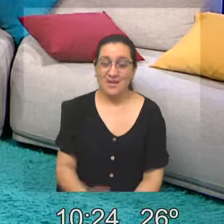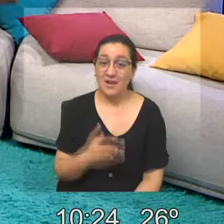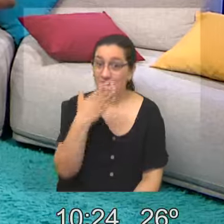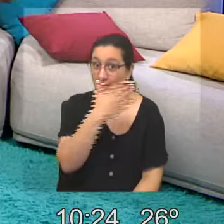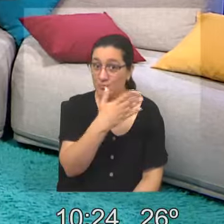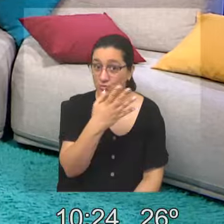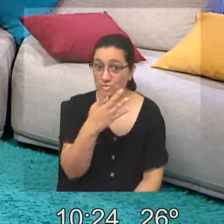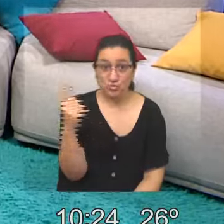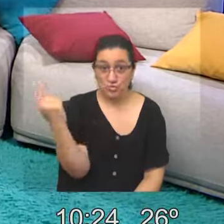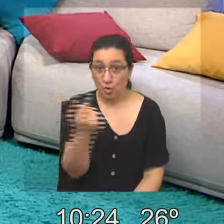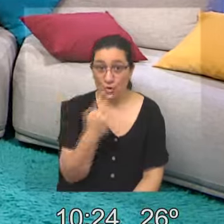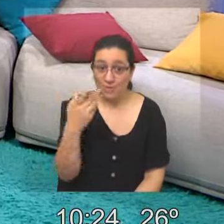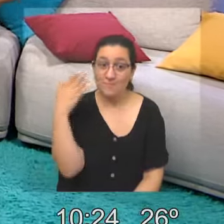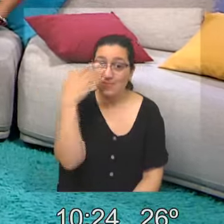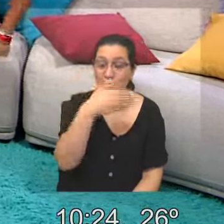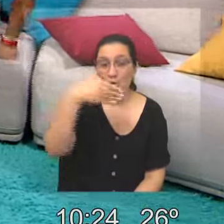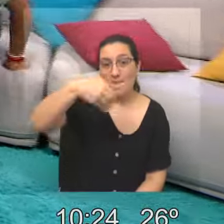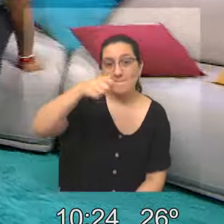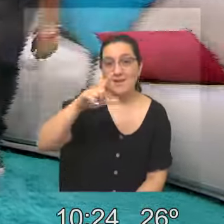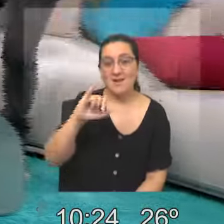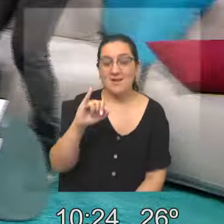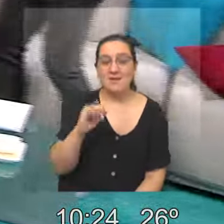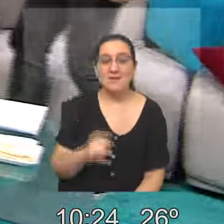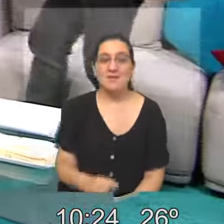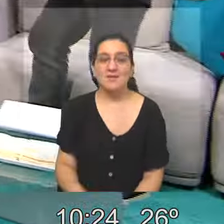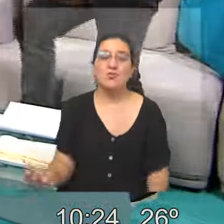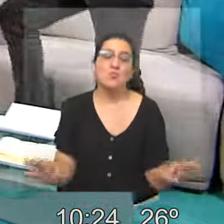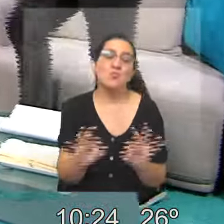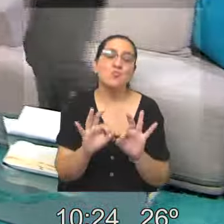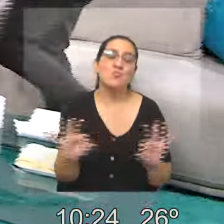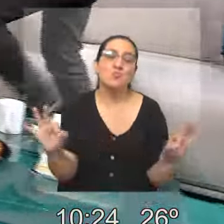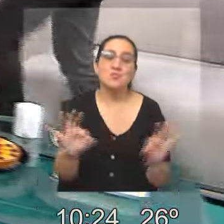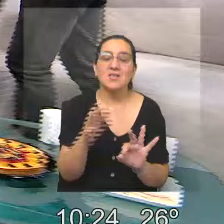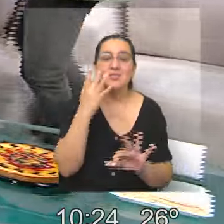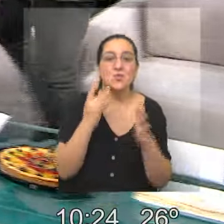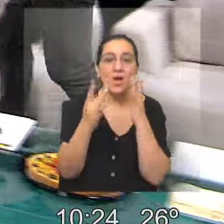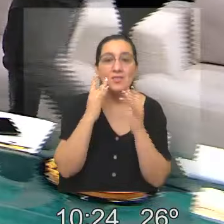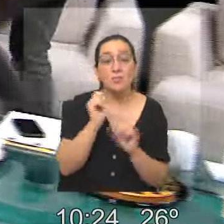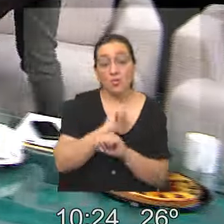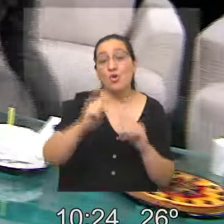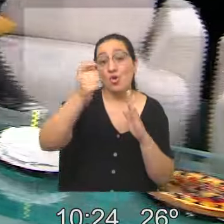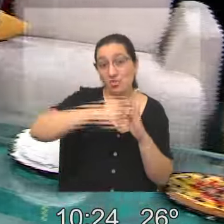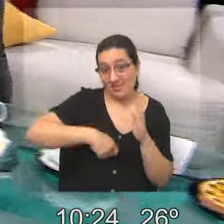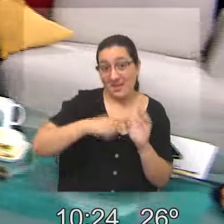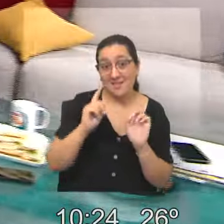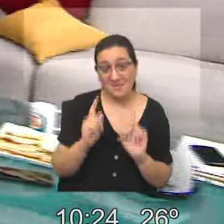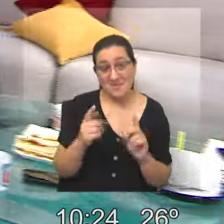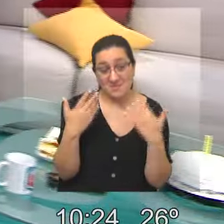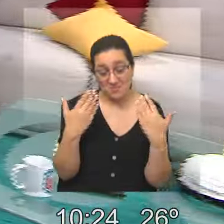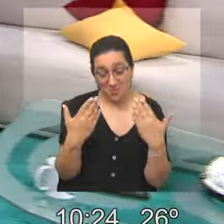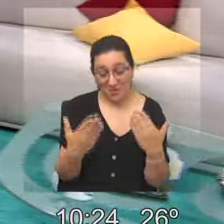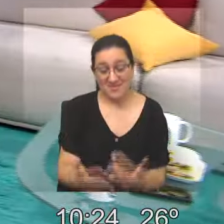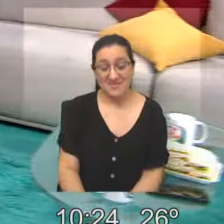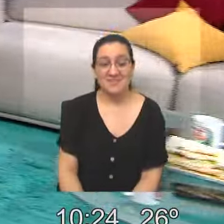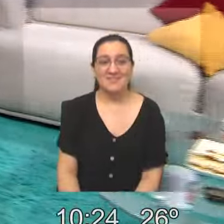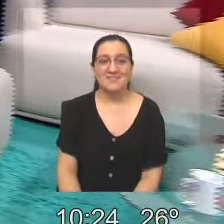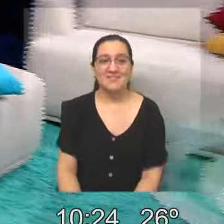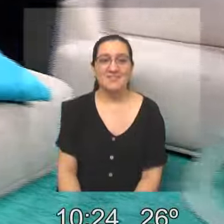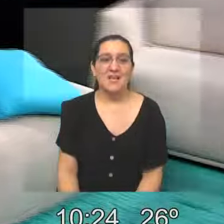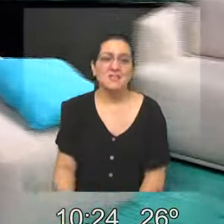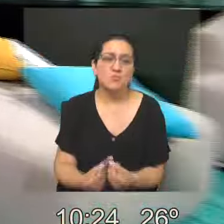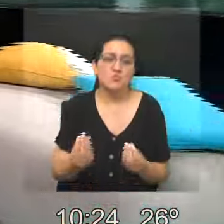Sí, nos vamos a bailar un ratito con Meli, que vino a traernos un poquito de música de su arte, que la pueden contratar, la pueden seguir en todas sus redes. Hace un montón